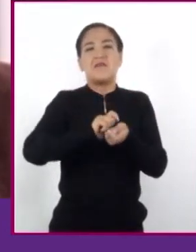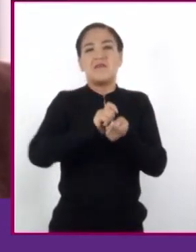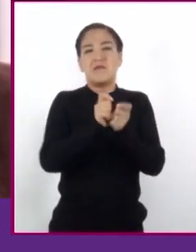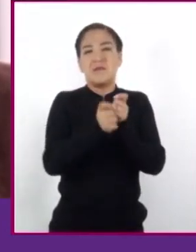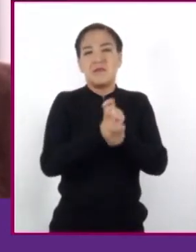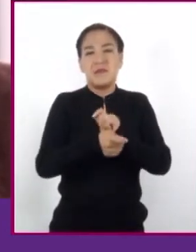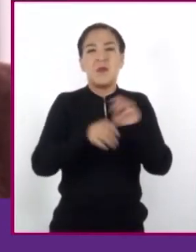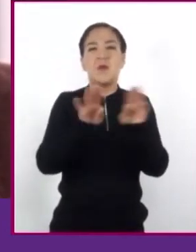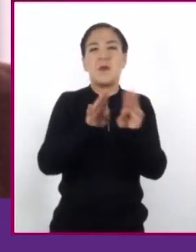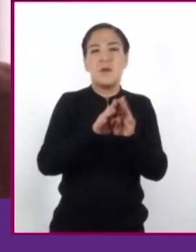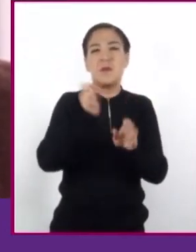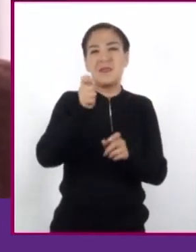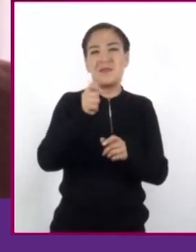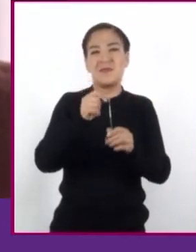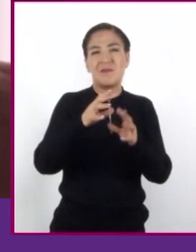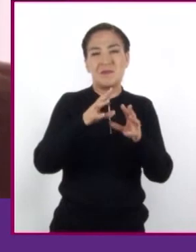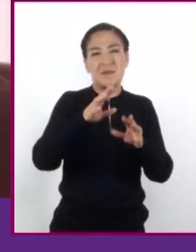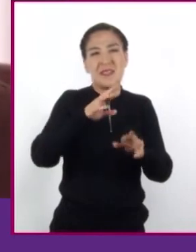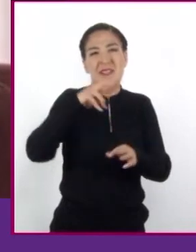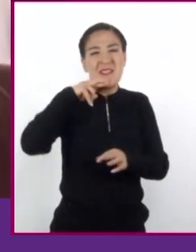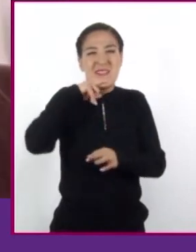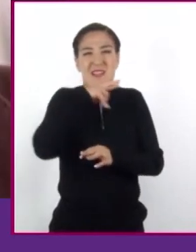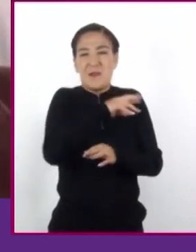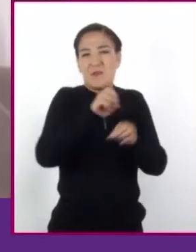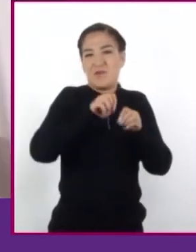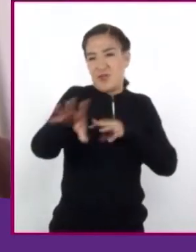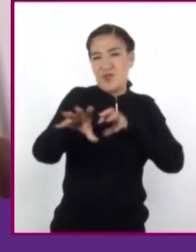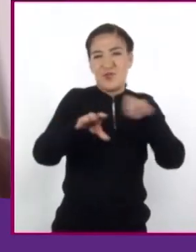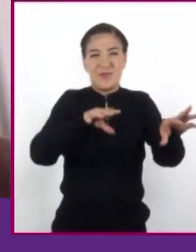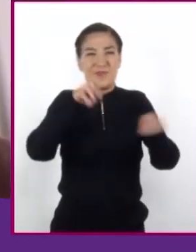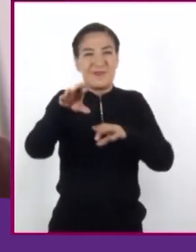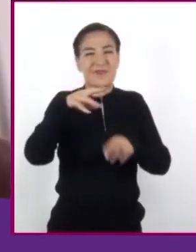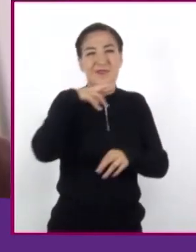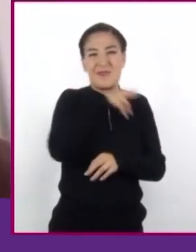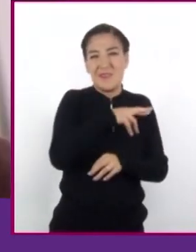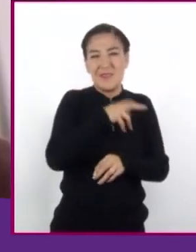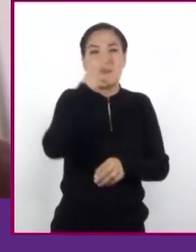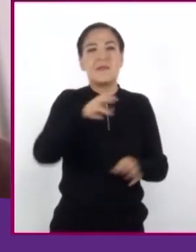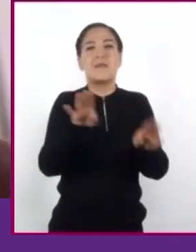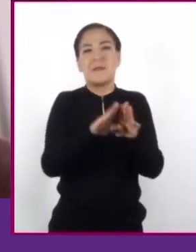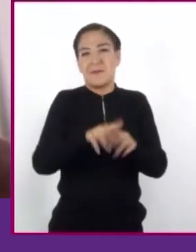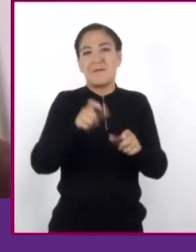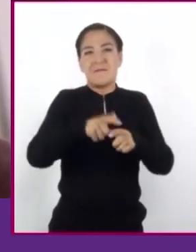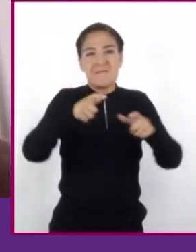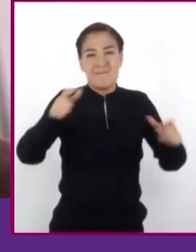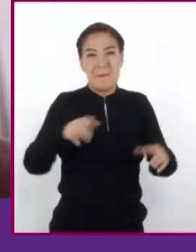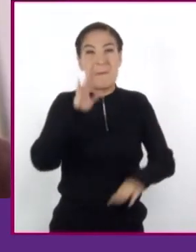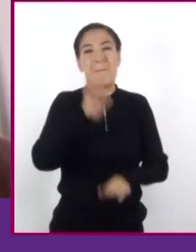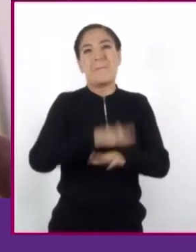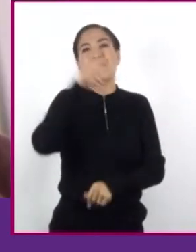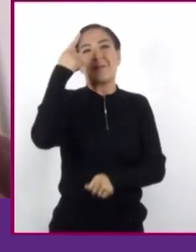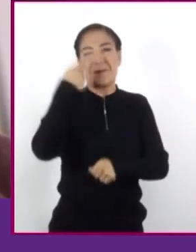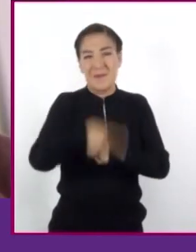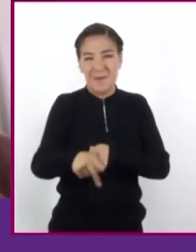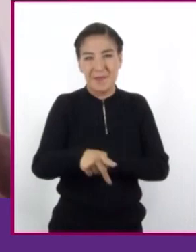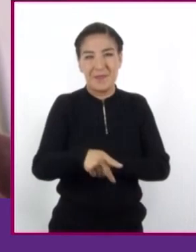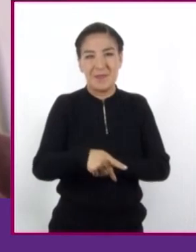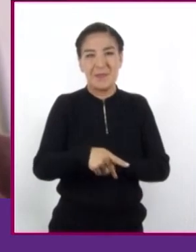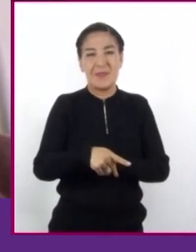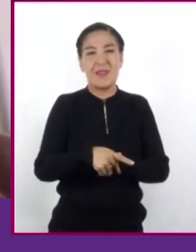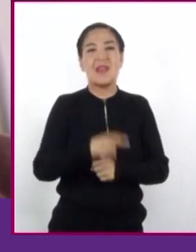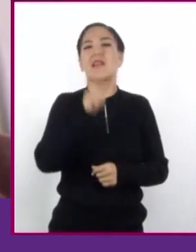empezaron a circular a una velocidad como nunca antes se había visto. Se ve al libro como algo sumamente peligroso. Hay